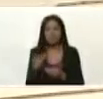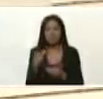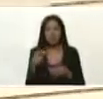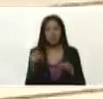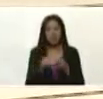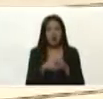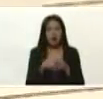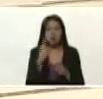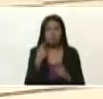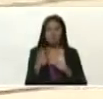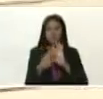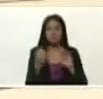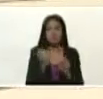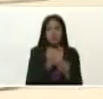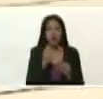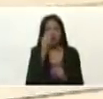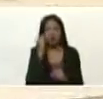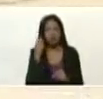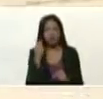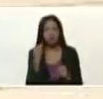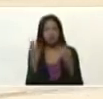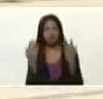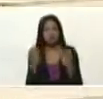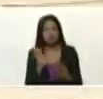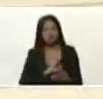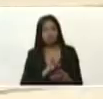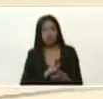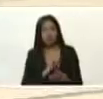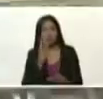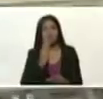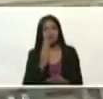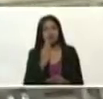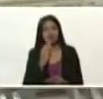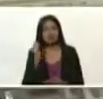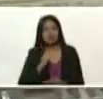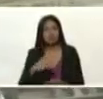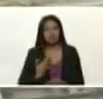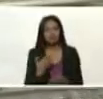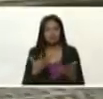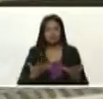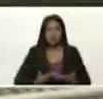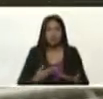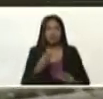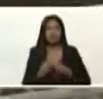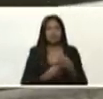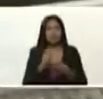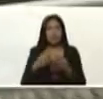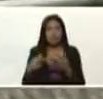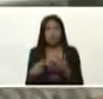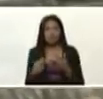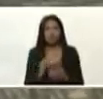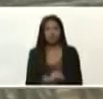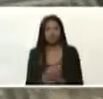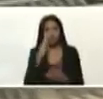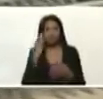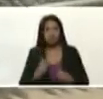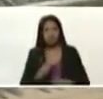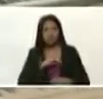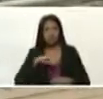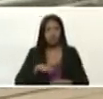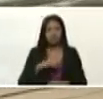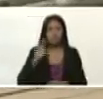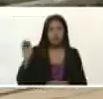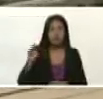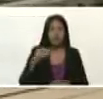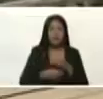y aquí han demostrado los trabajadores que con sus propios tornos, su propia experiencia y sobre todo con las ganas de hacer las cosas y creer en nuestro país, aquí